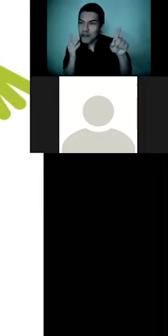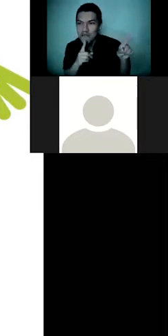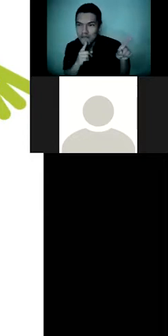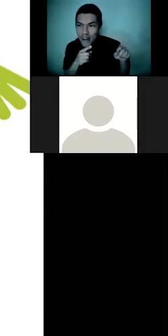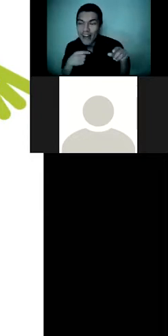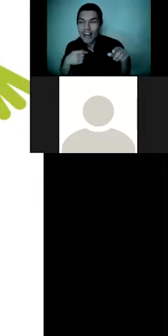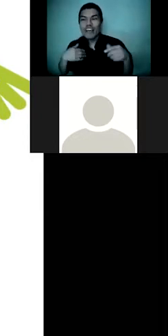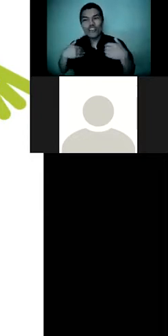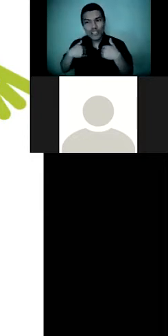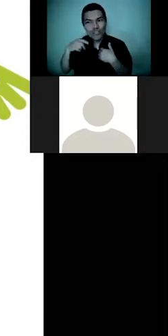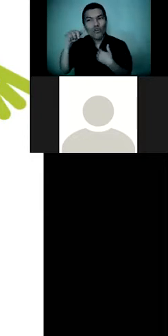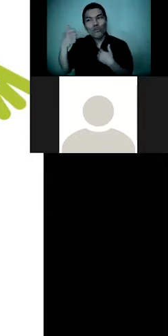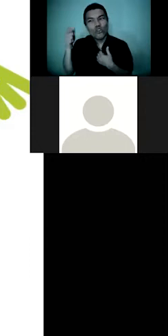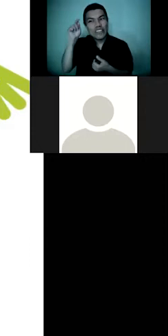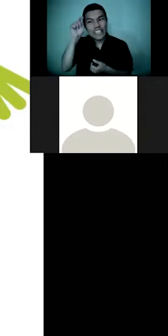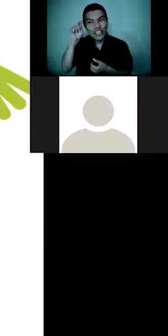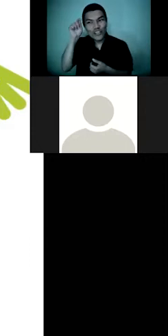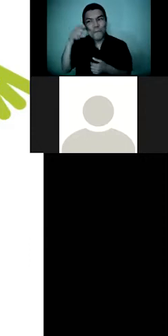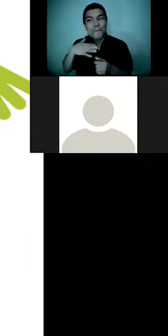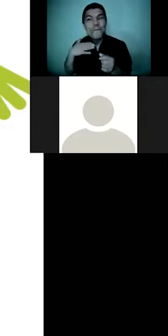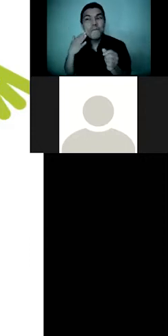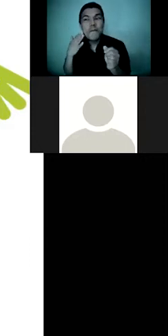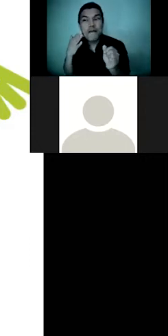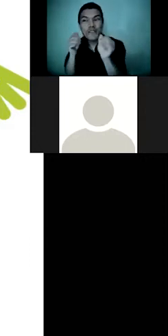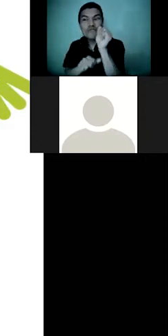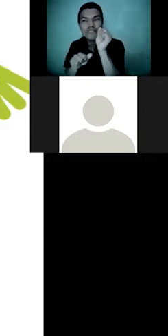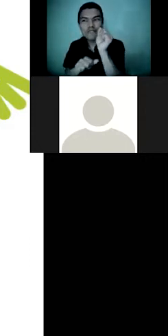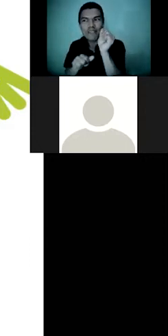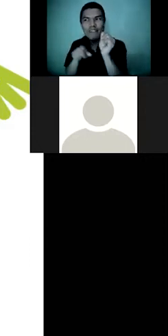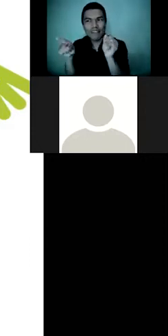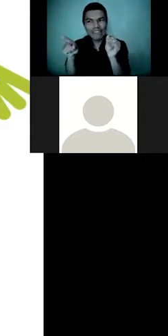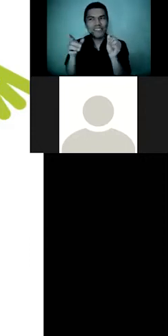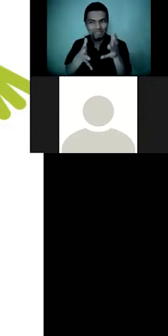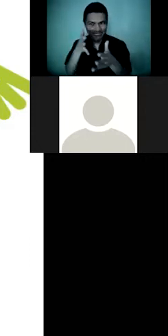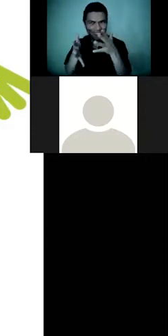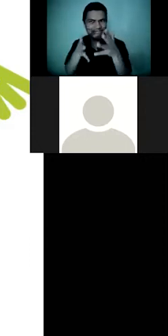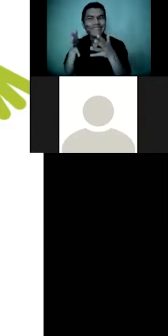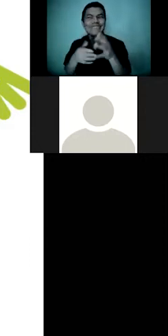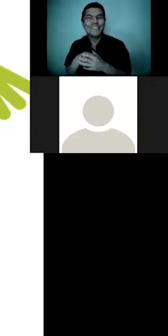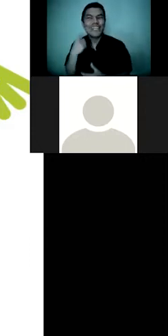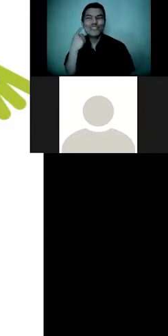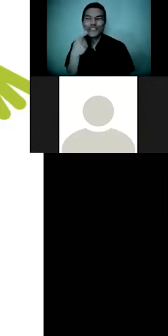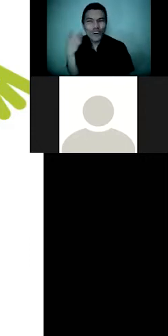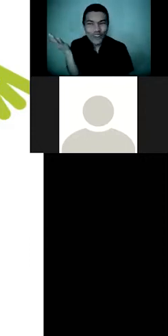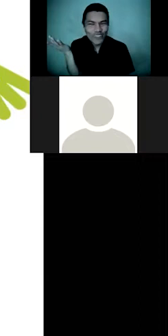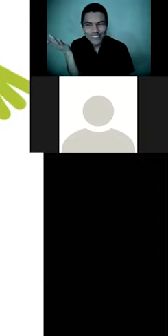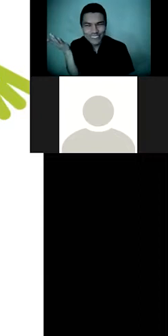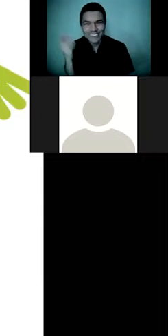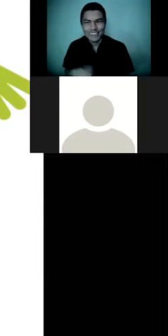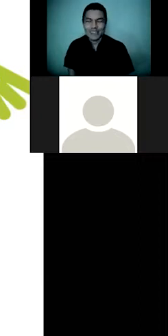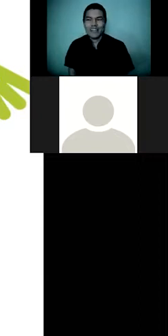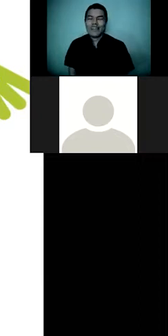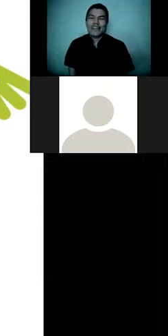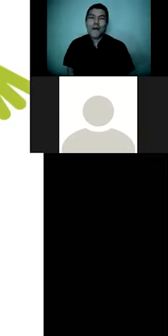señas. Pero no solo mi mamá y mi papá, sino tengo otro tío, el hermano de mi mamá, que también es sordo y también se